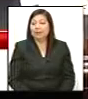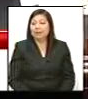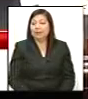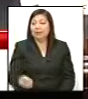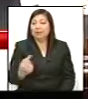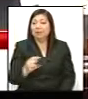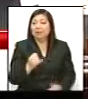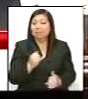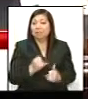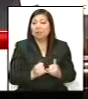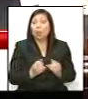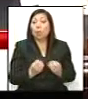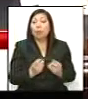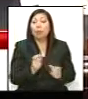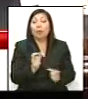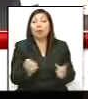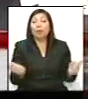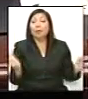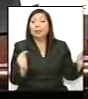Asistencia cerrada.